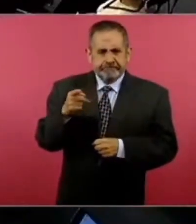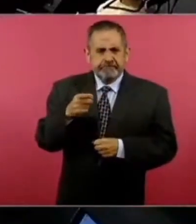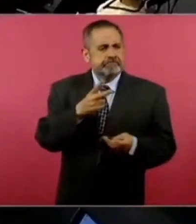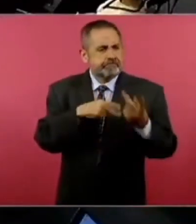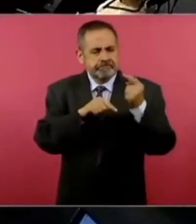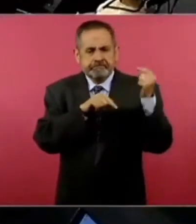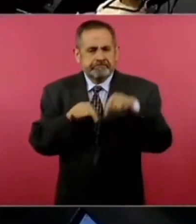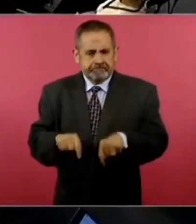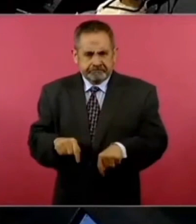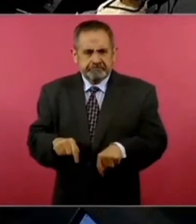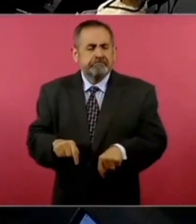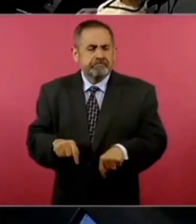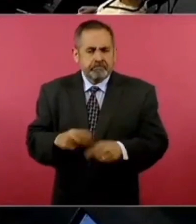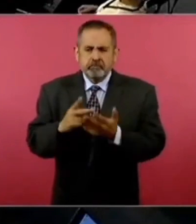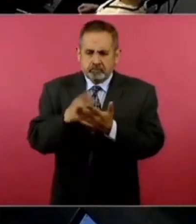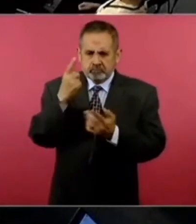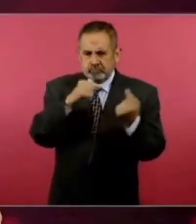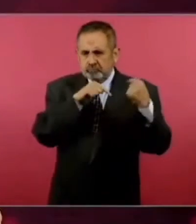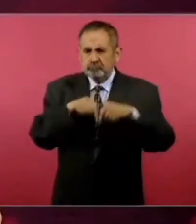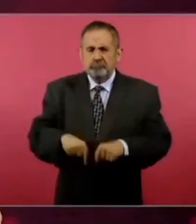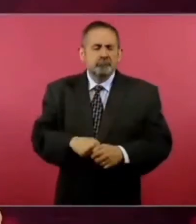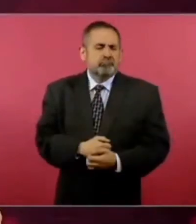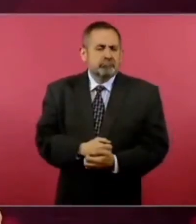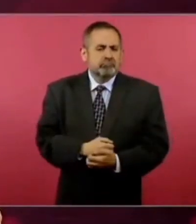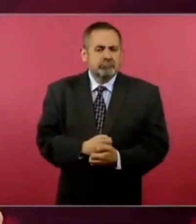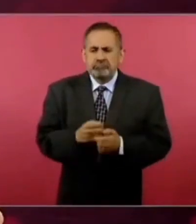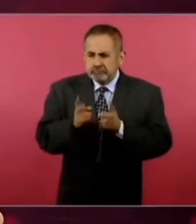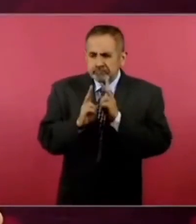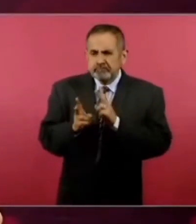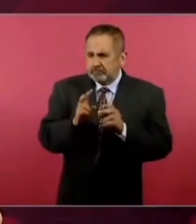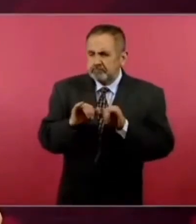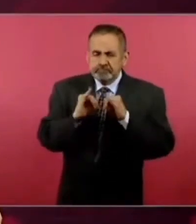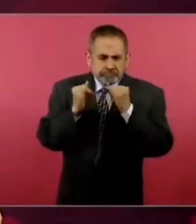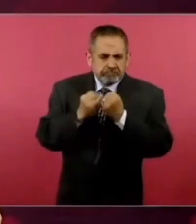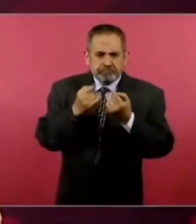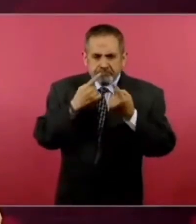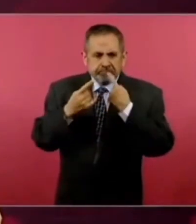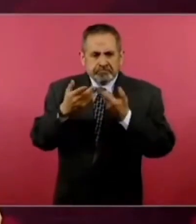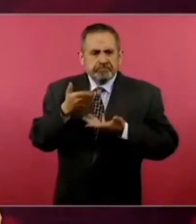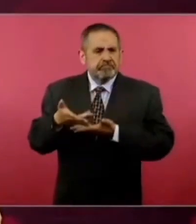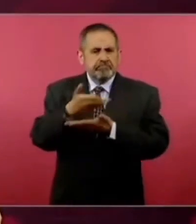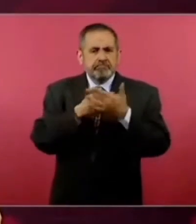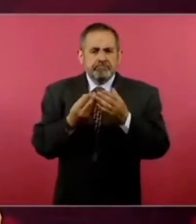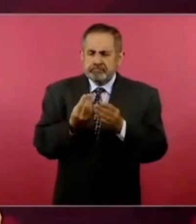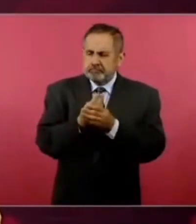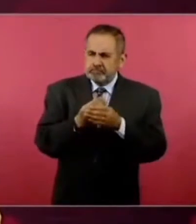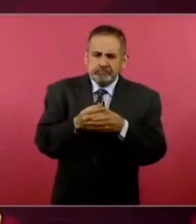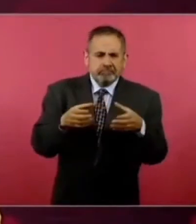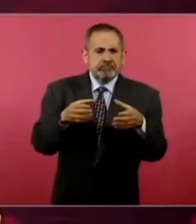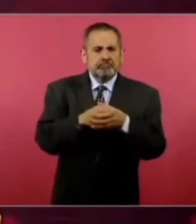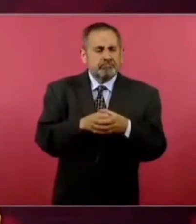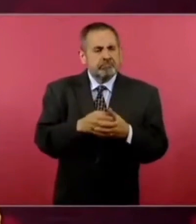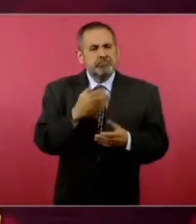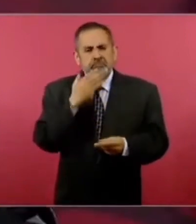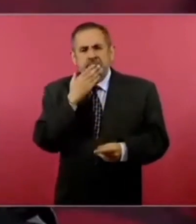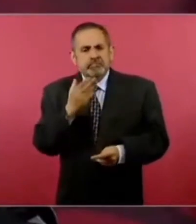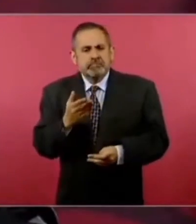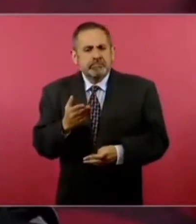va a estar aquí de nuevo y vamos a tener una reunión conjunta, y